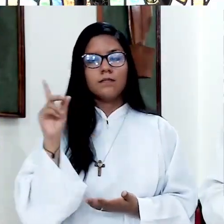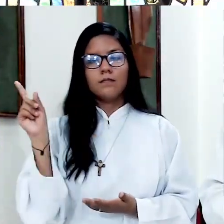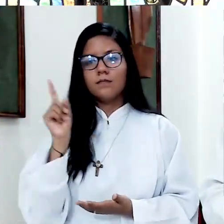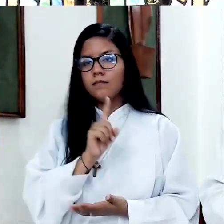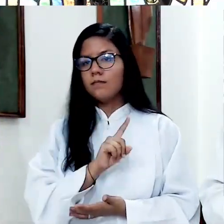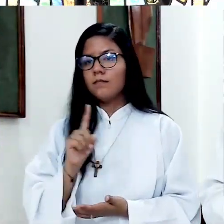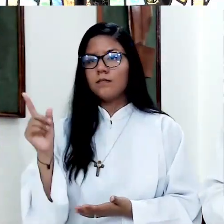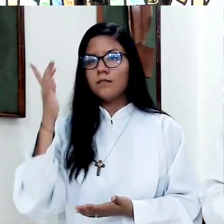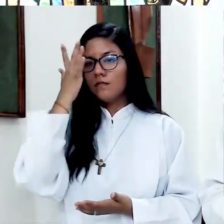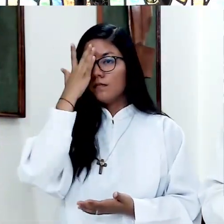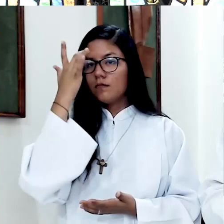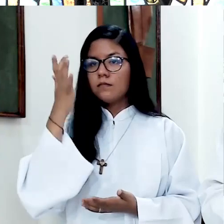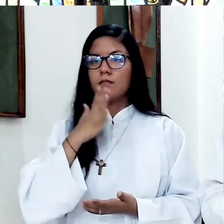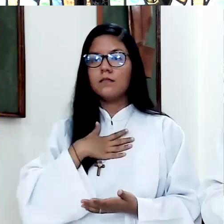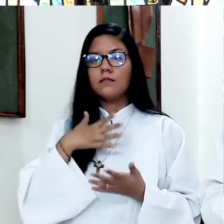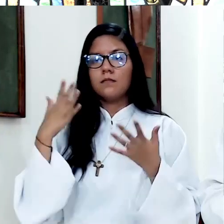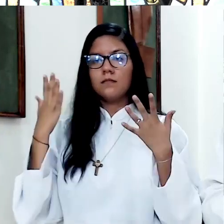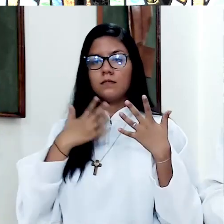manos.